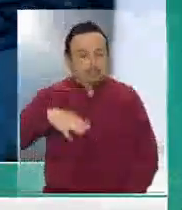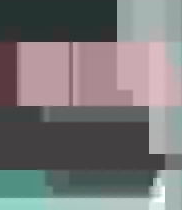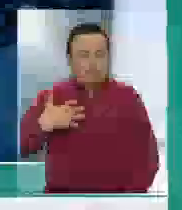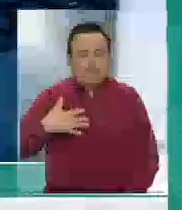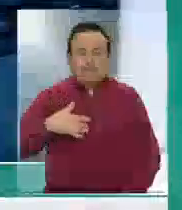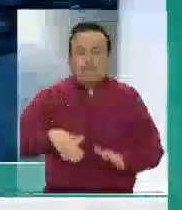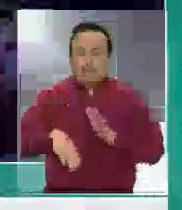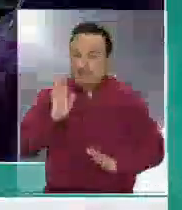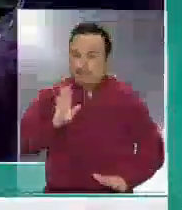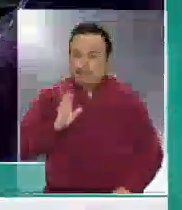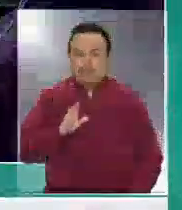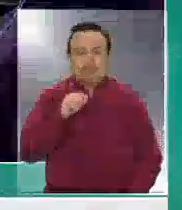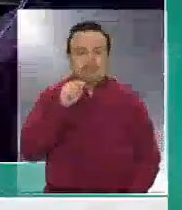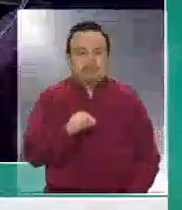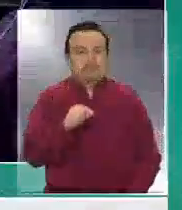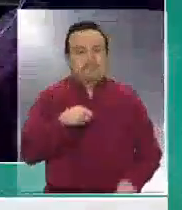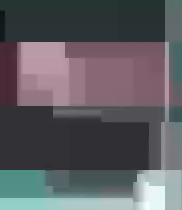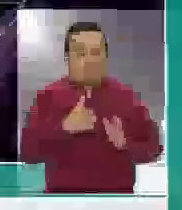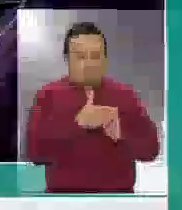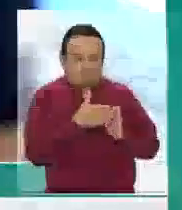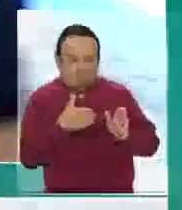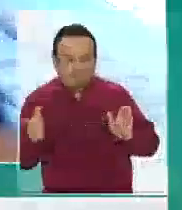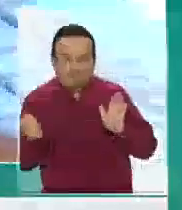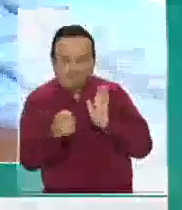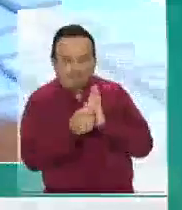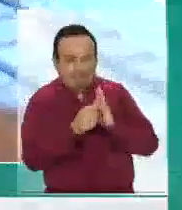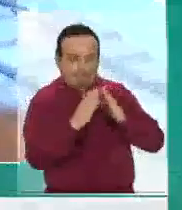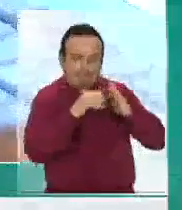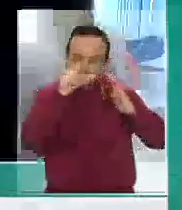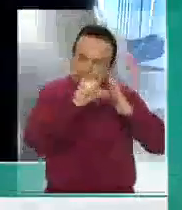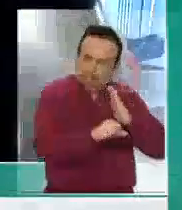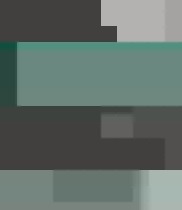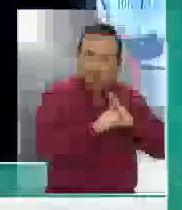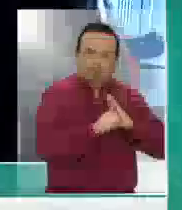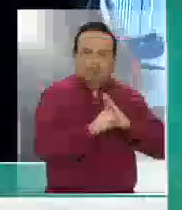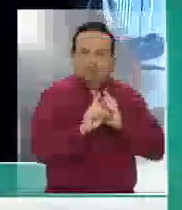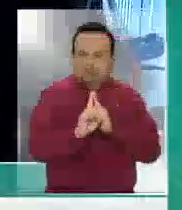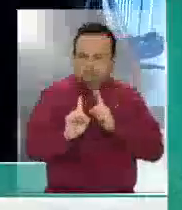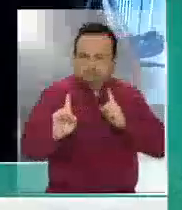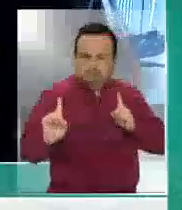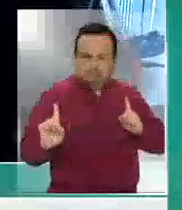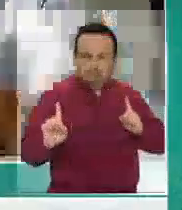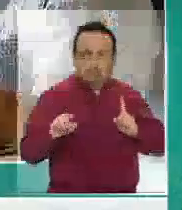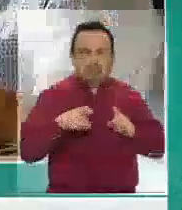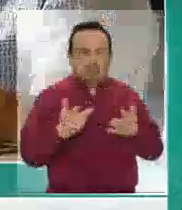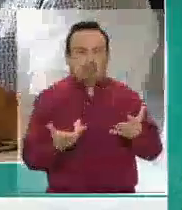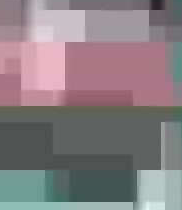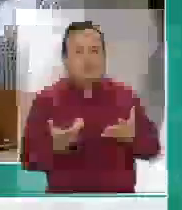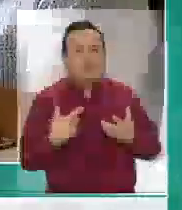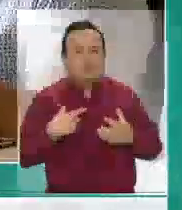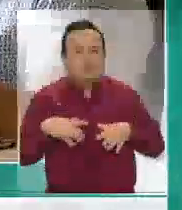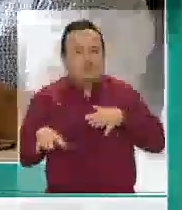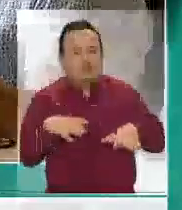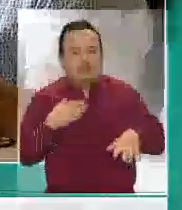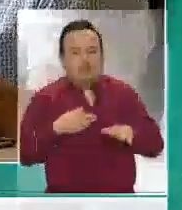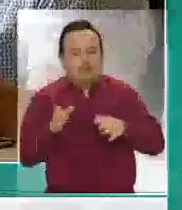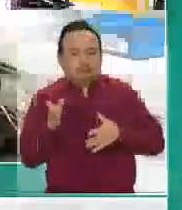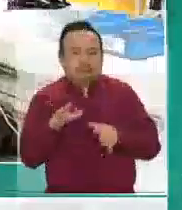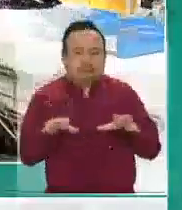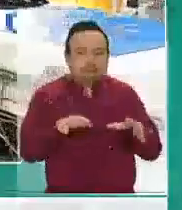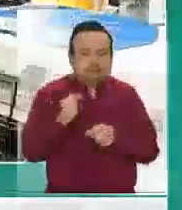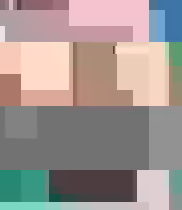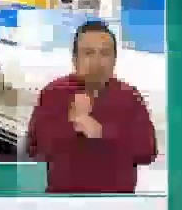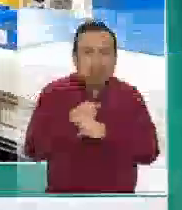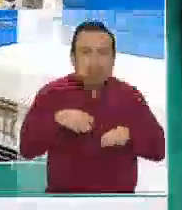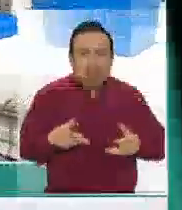lo que hagamos durante este periodo de confinamiento, de distanciamiento social, de muy poca actividad económica. Lo que